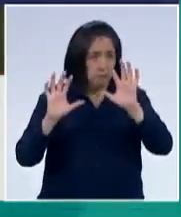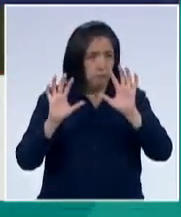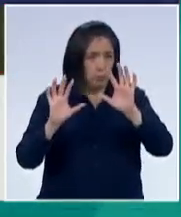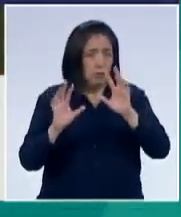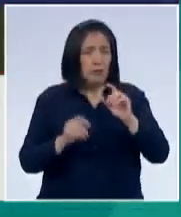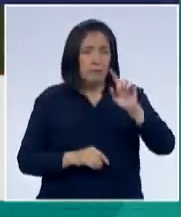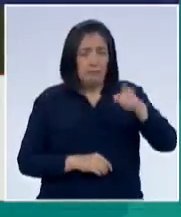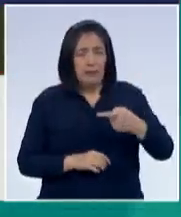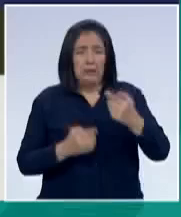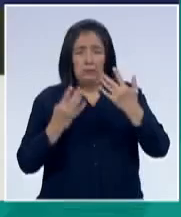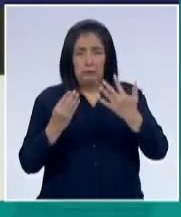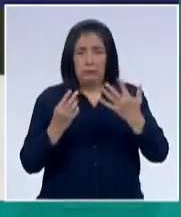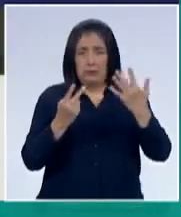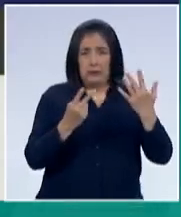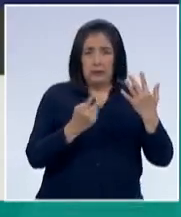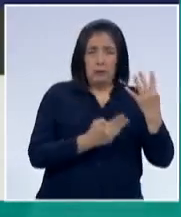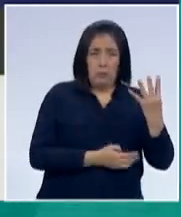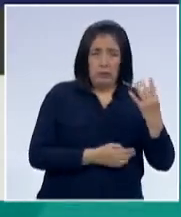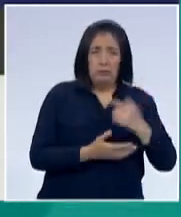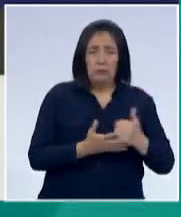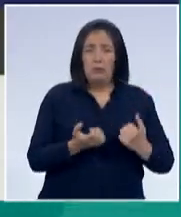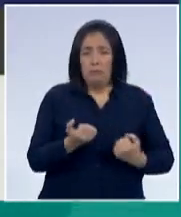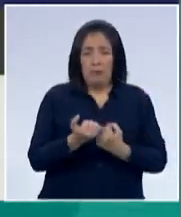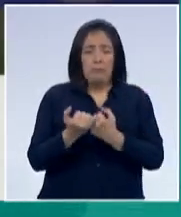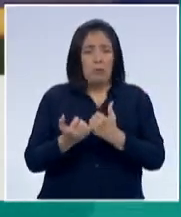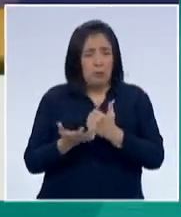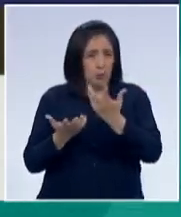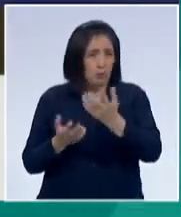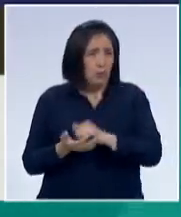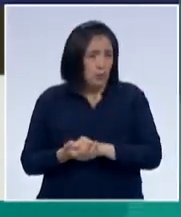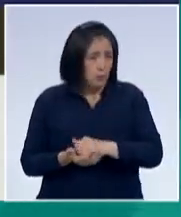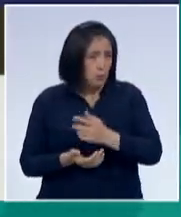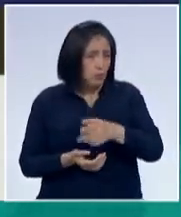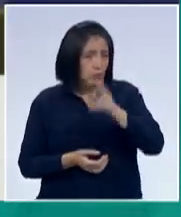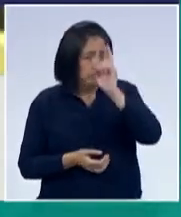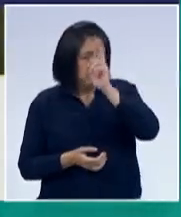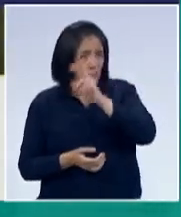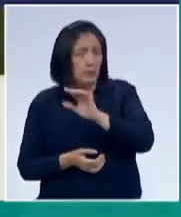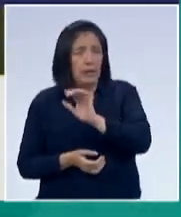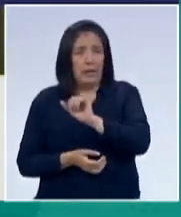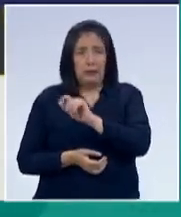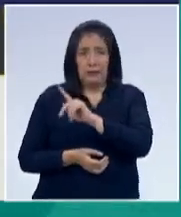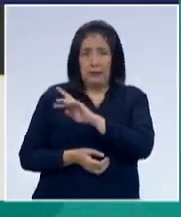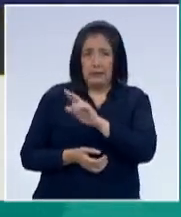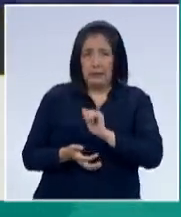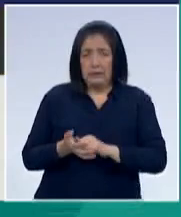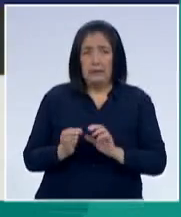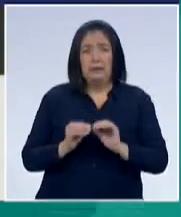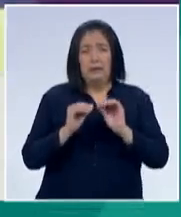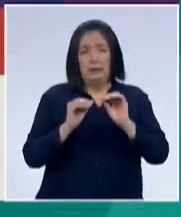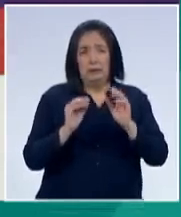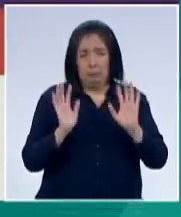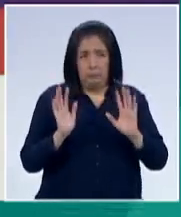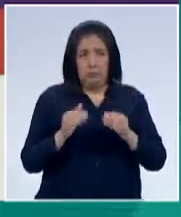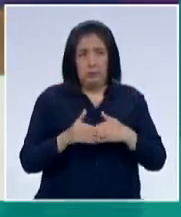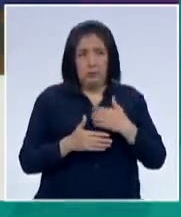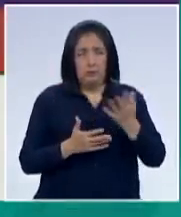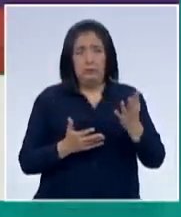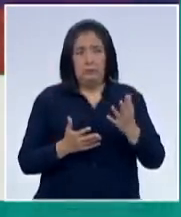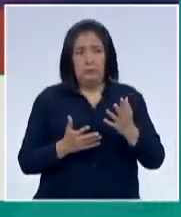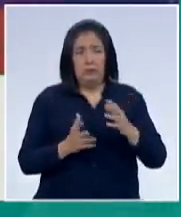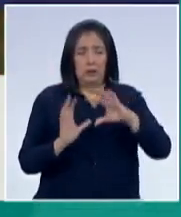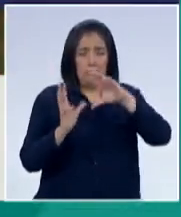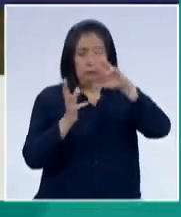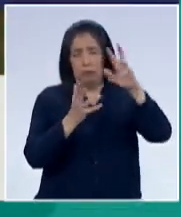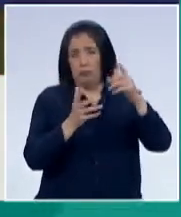en 1974 como asistente técnico de Akira Kato. De Akira Kato, así que es. Fue el primero que nos puso en el radar